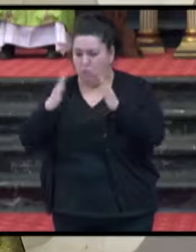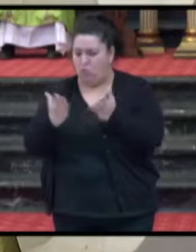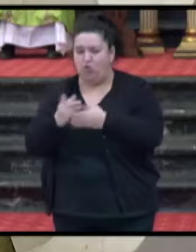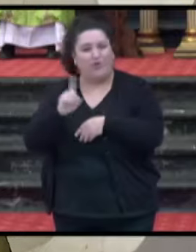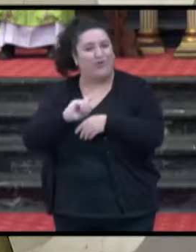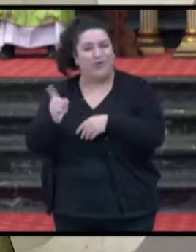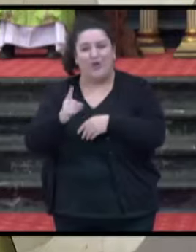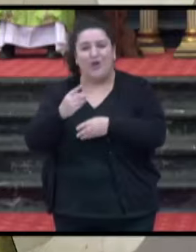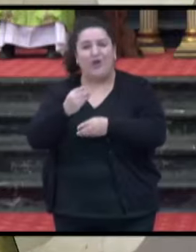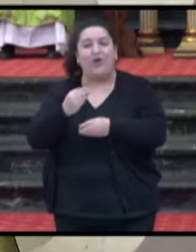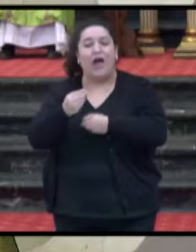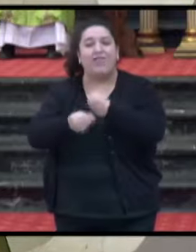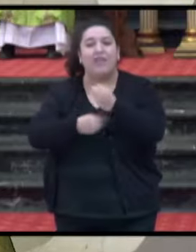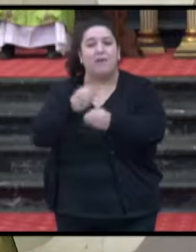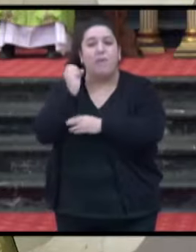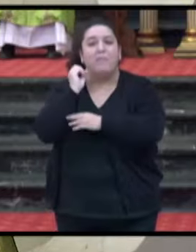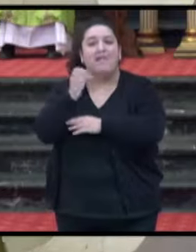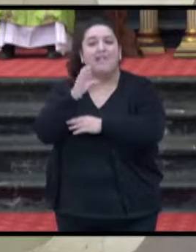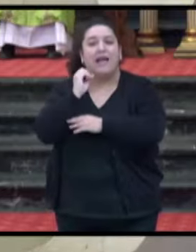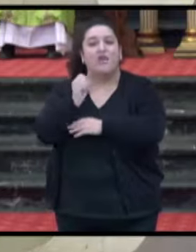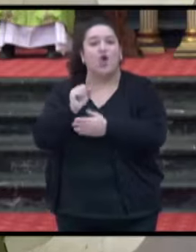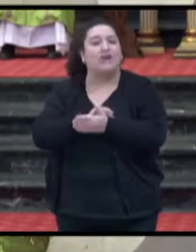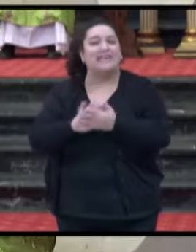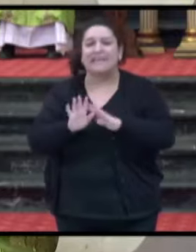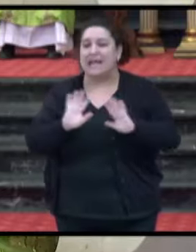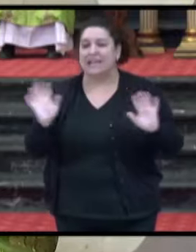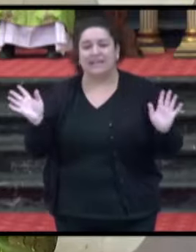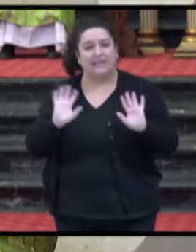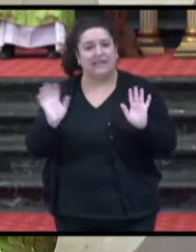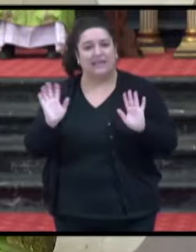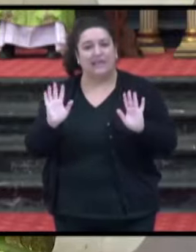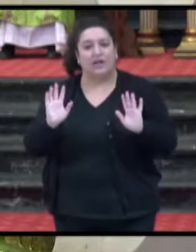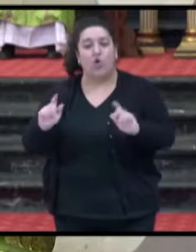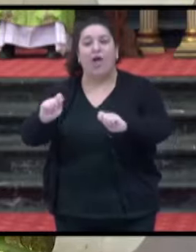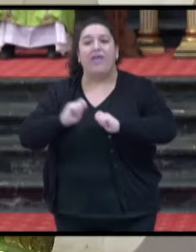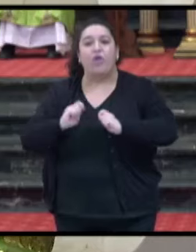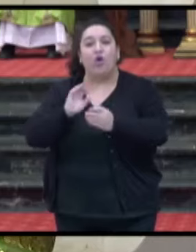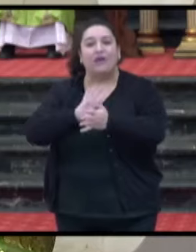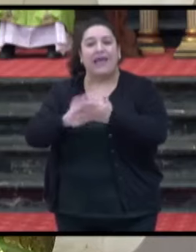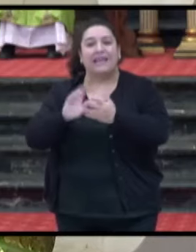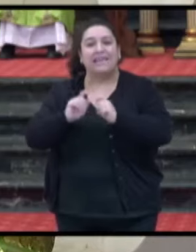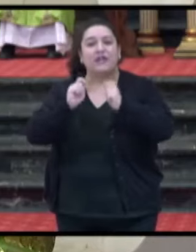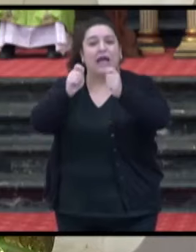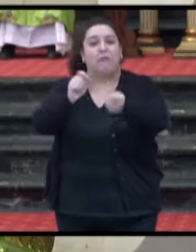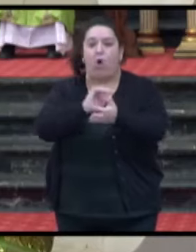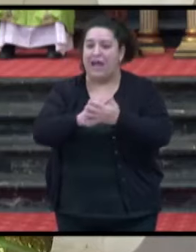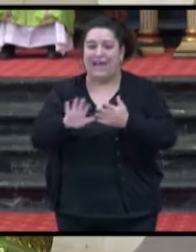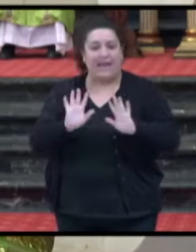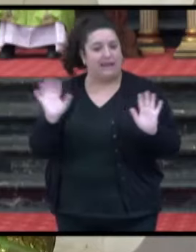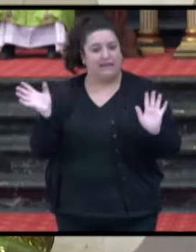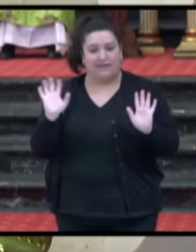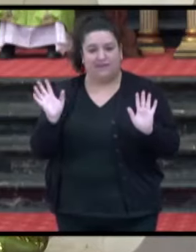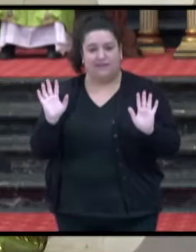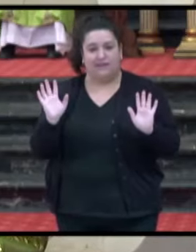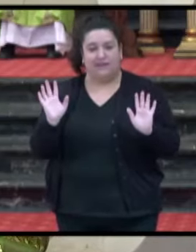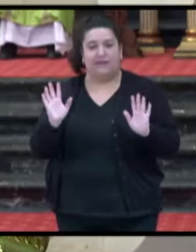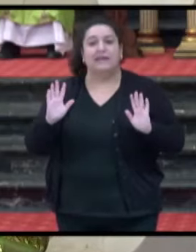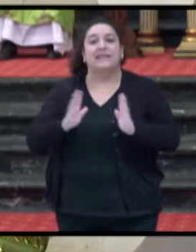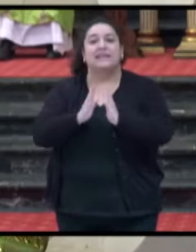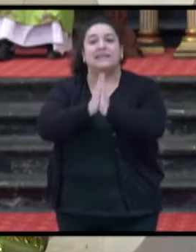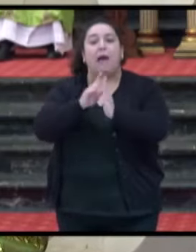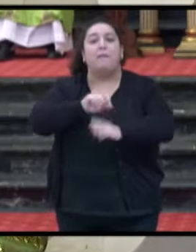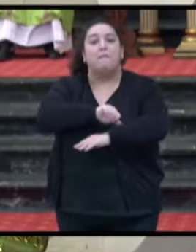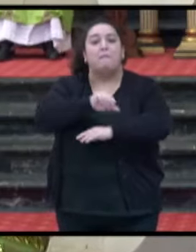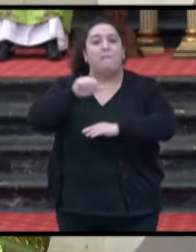hacemos gratis lo que hemos recibido gratis hemos de darlo gratis según San Pablo y nos da